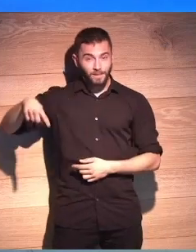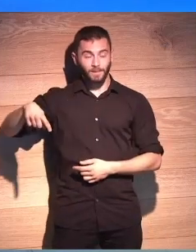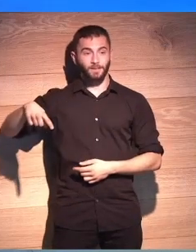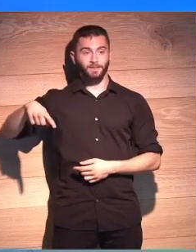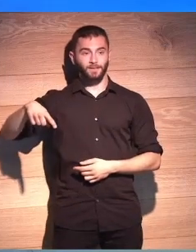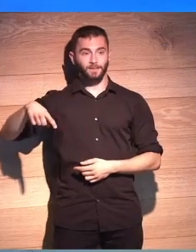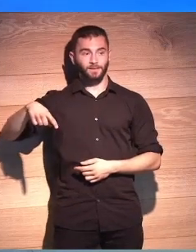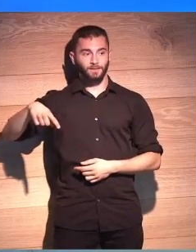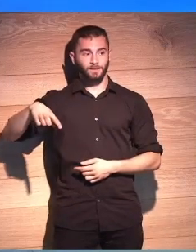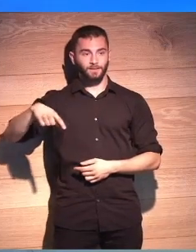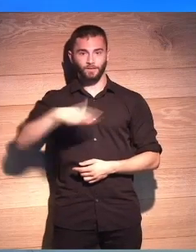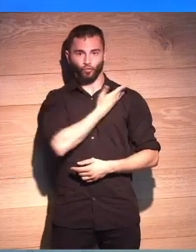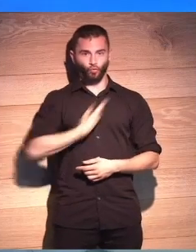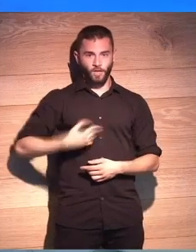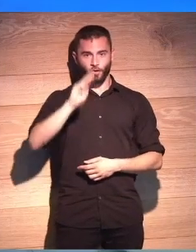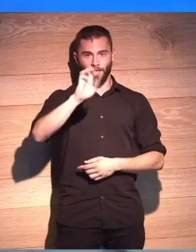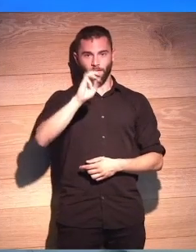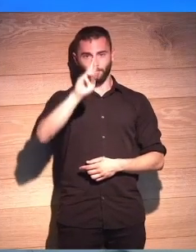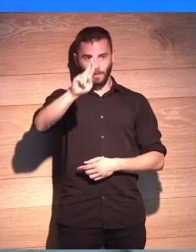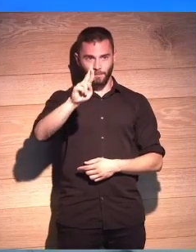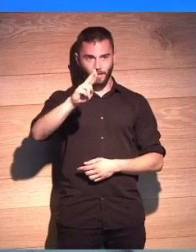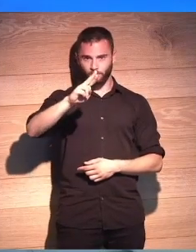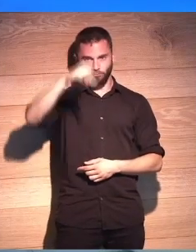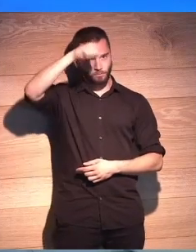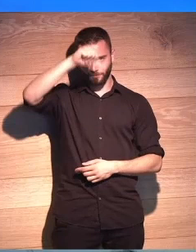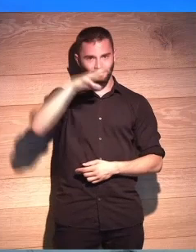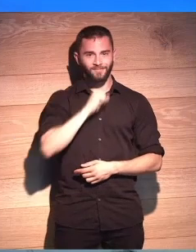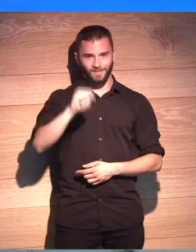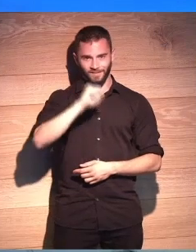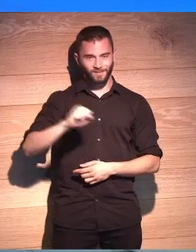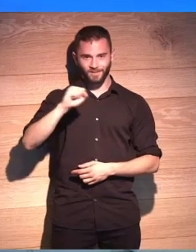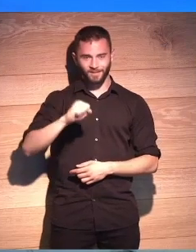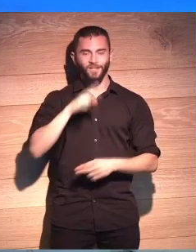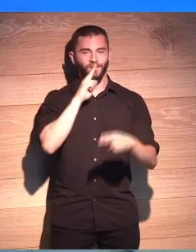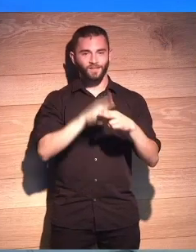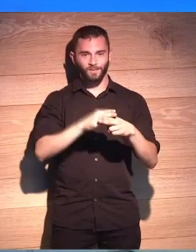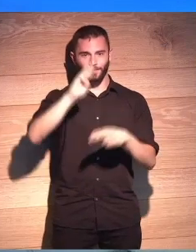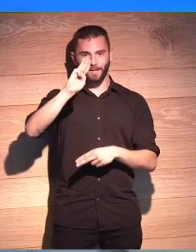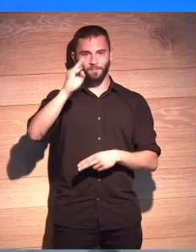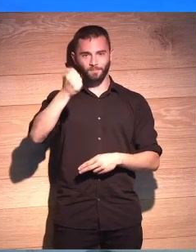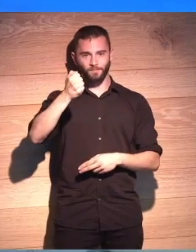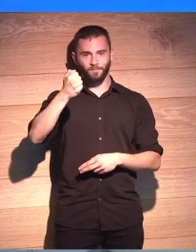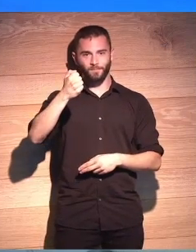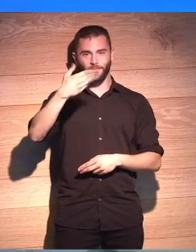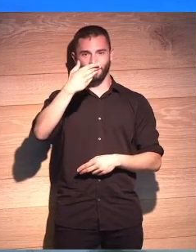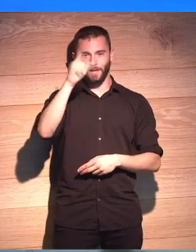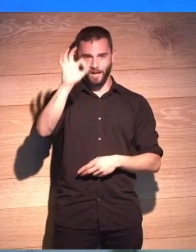de el dueño de Pepper, que es un tío sensacional, que se llama